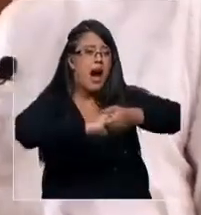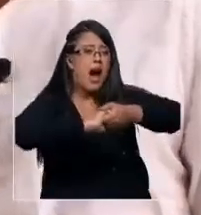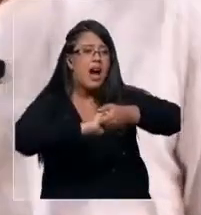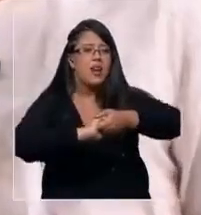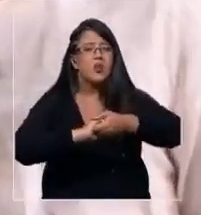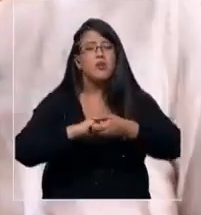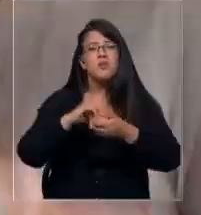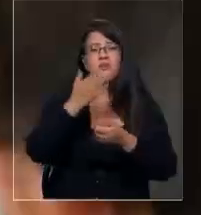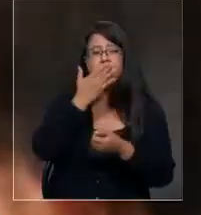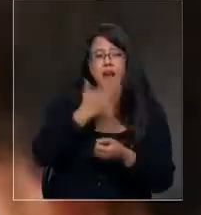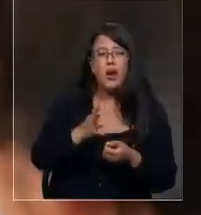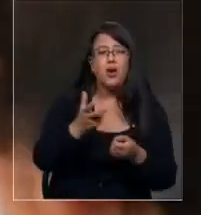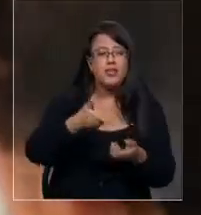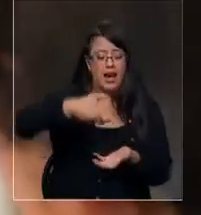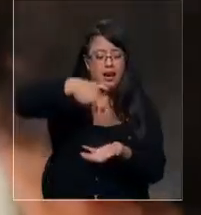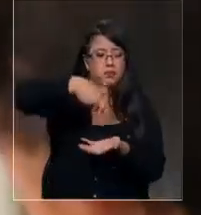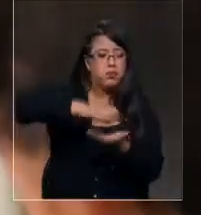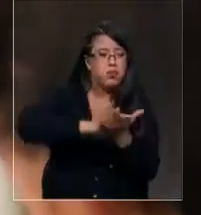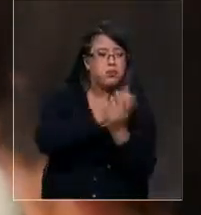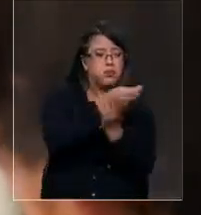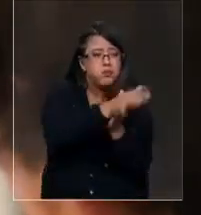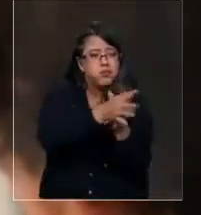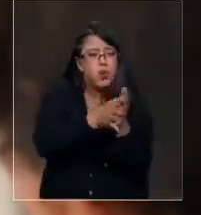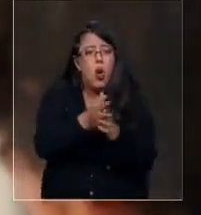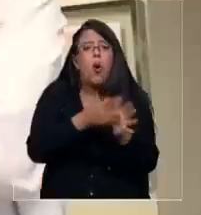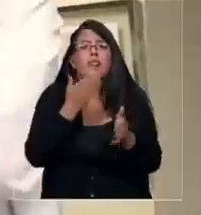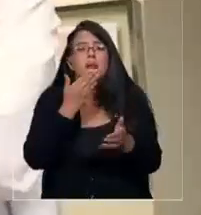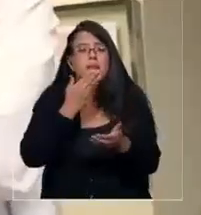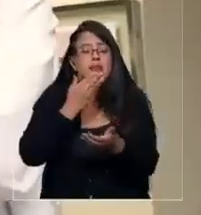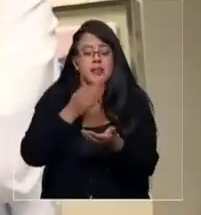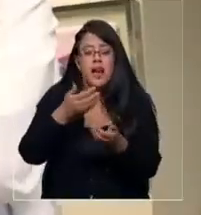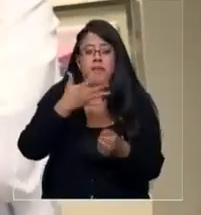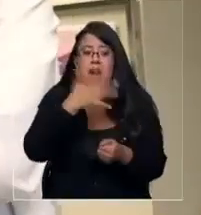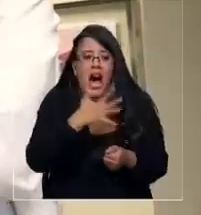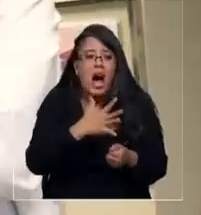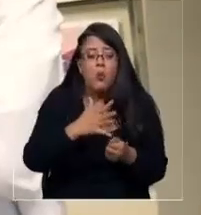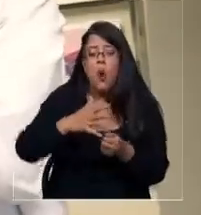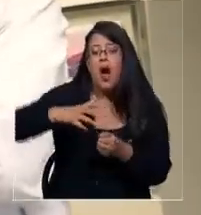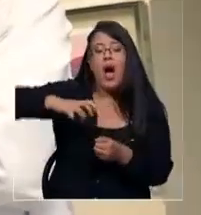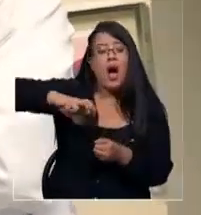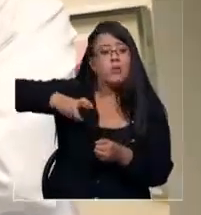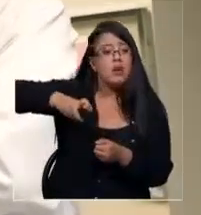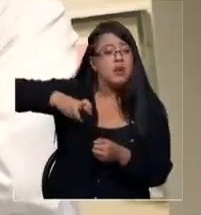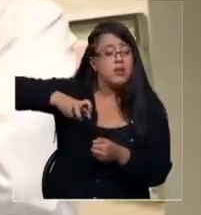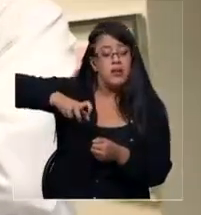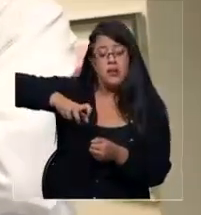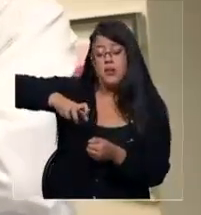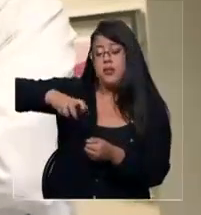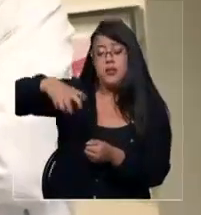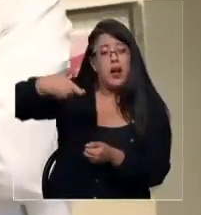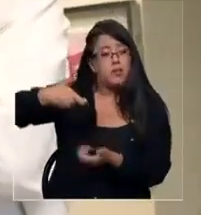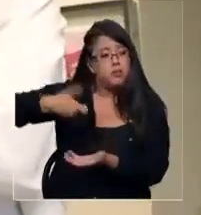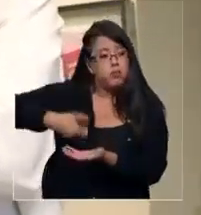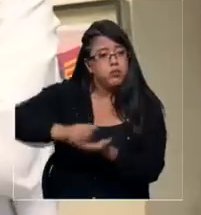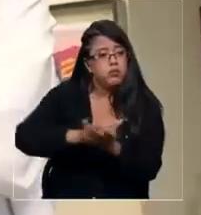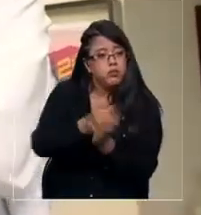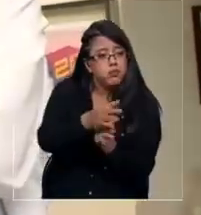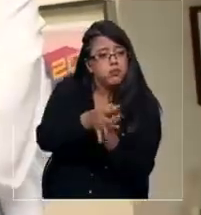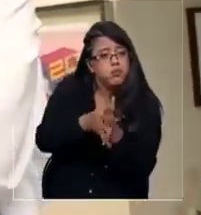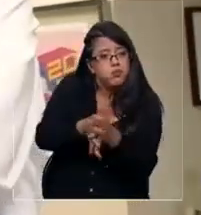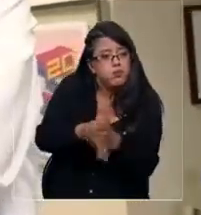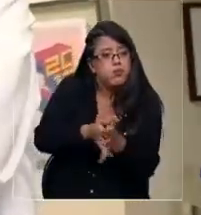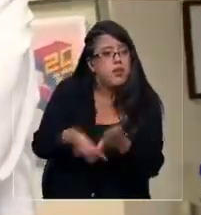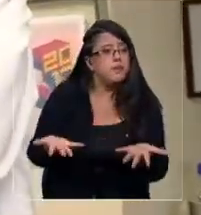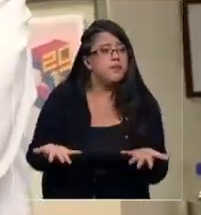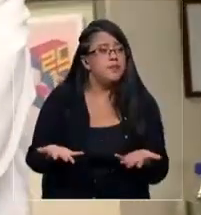con alcohol gel o tener un correcto lavado de manos con jabón. Una pregunta ojalá no me la responda con humildad. ¿Se imagina su cara en los